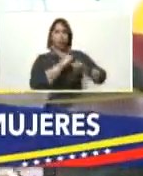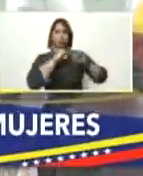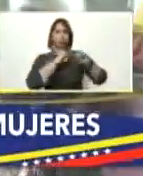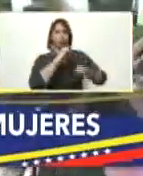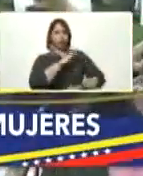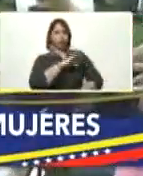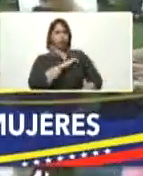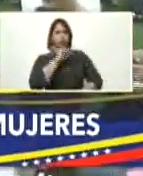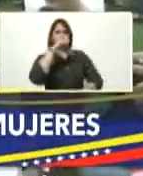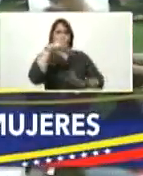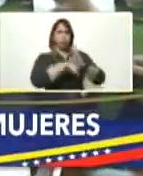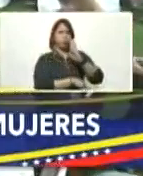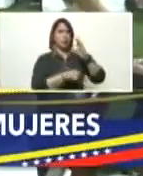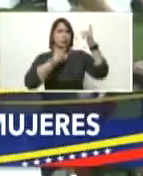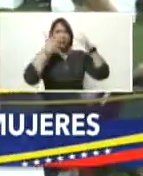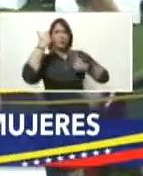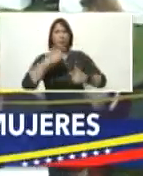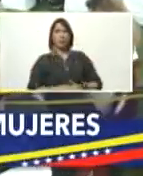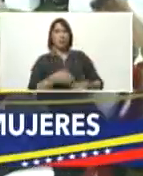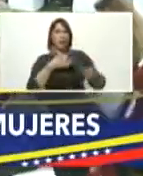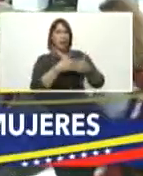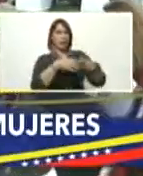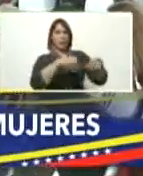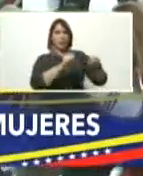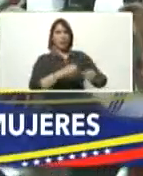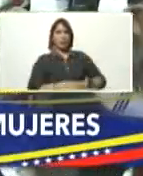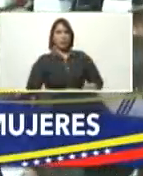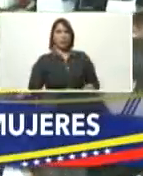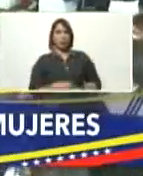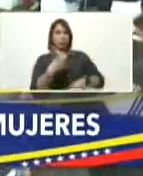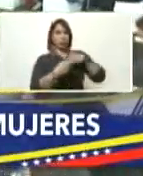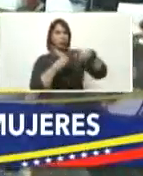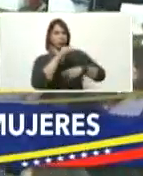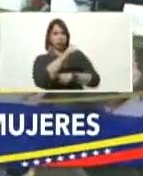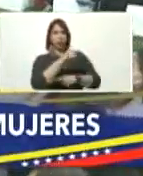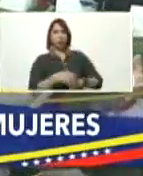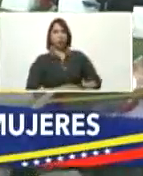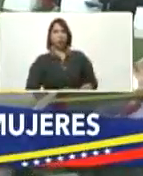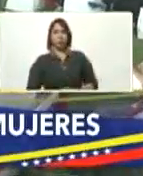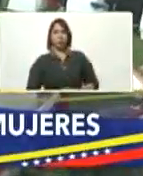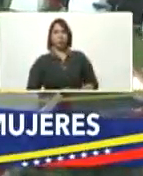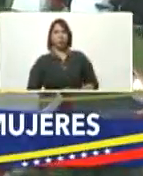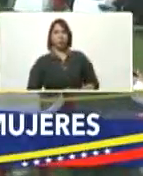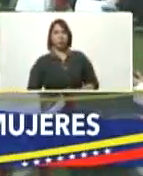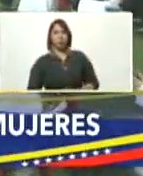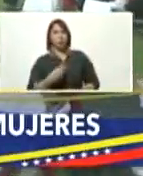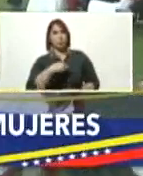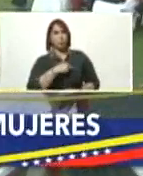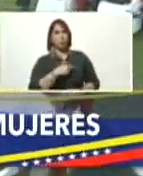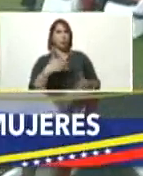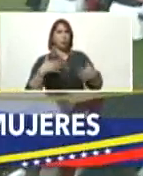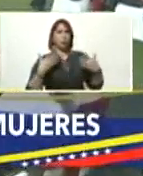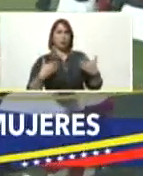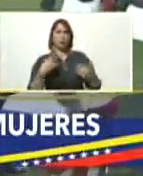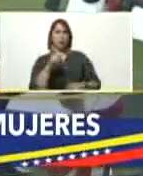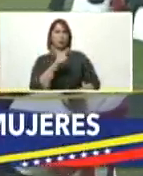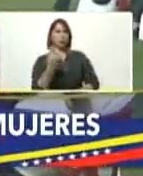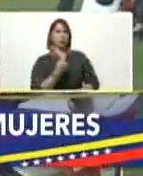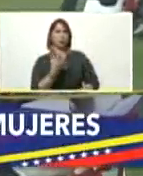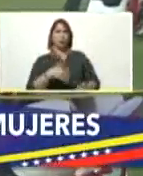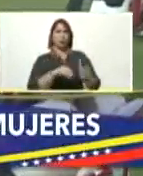socialista, profundamente chavista, antiimperialista y revolucionario. Estamos contentas, no solo hemos vuelto a